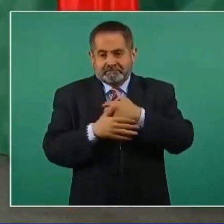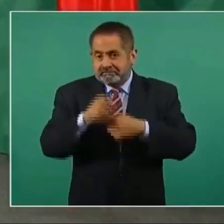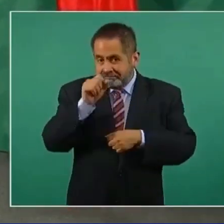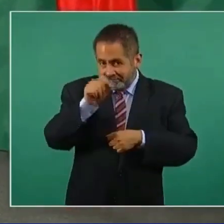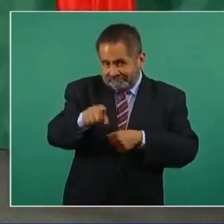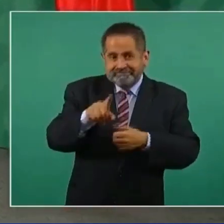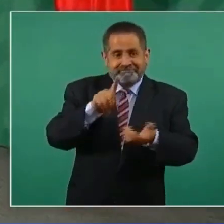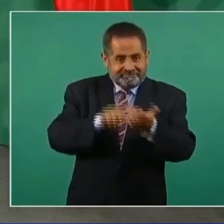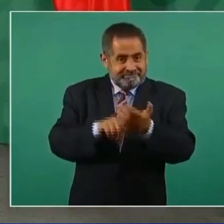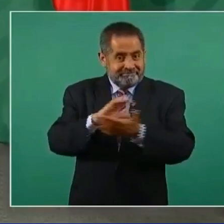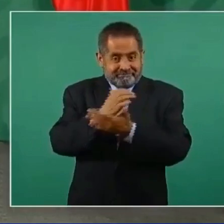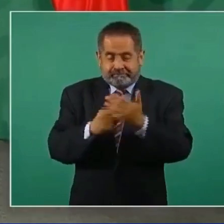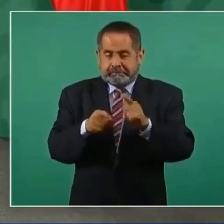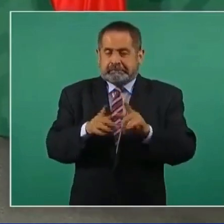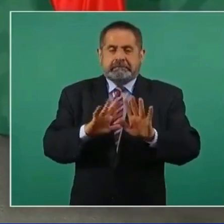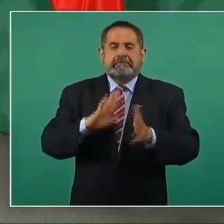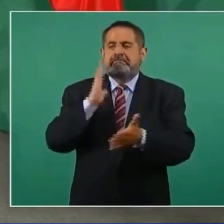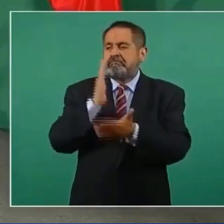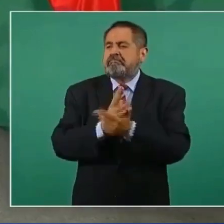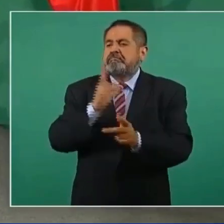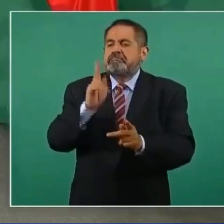participando en ese contrato.